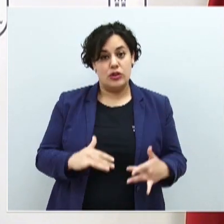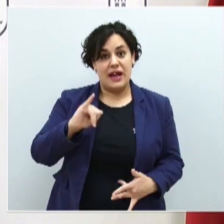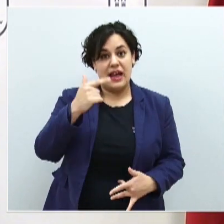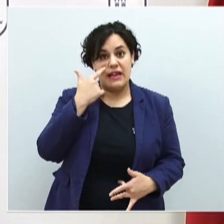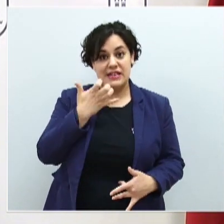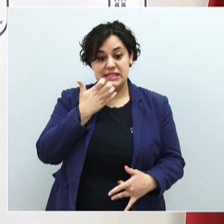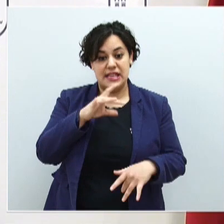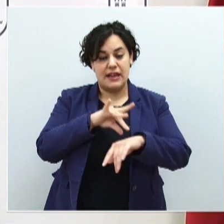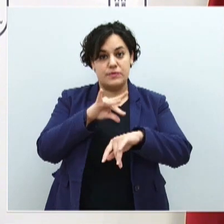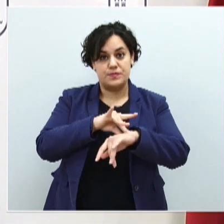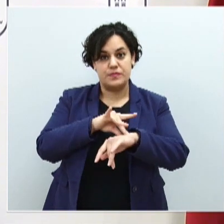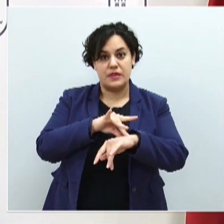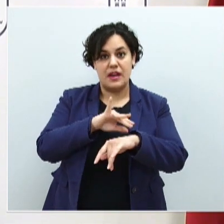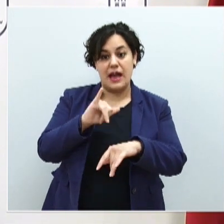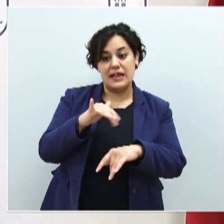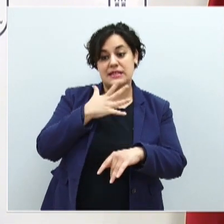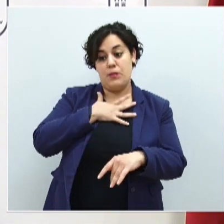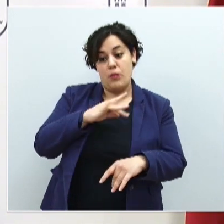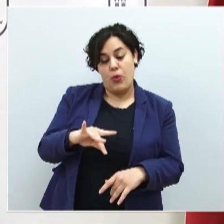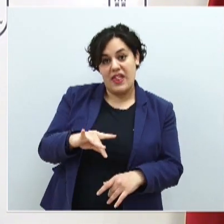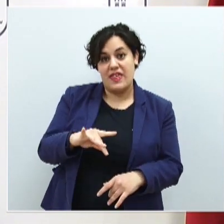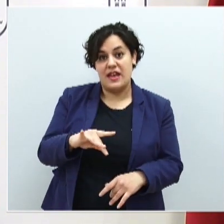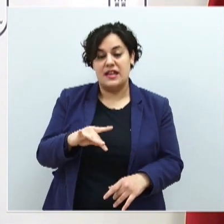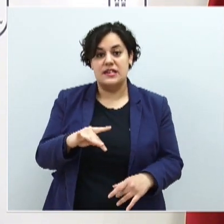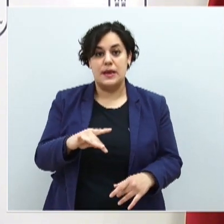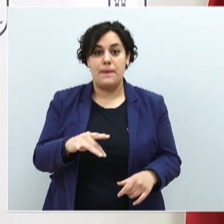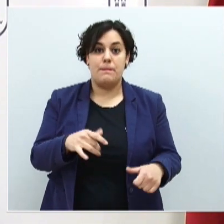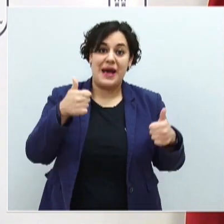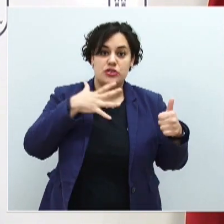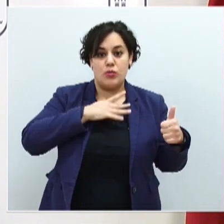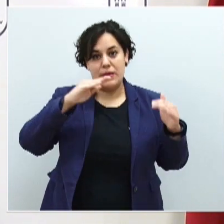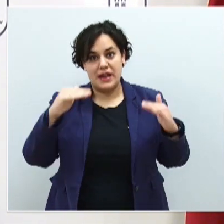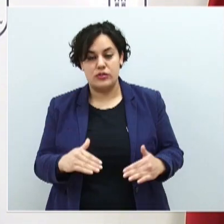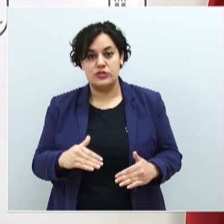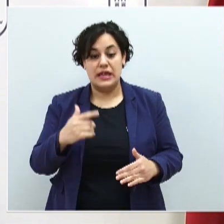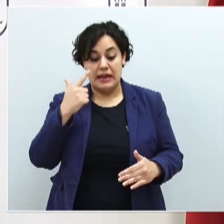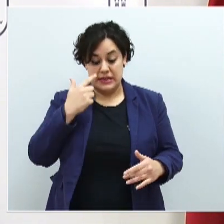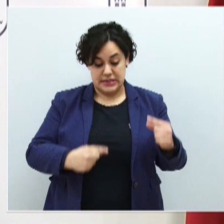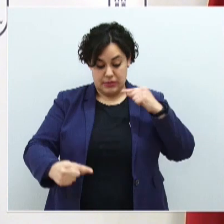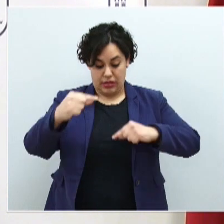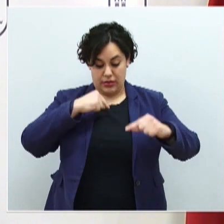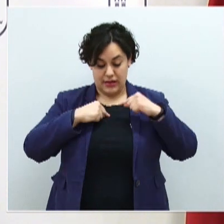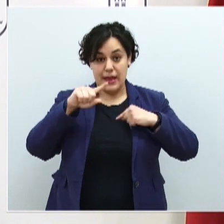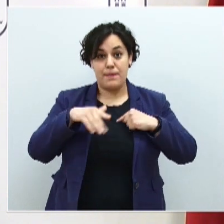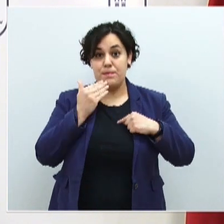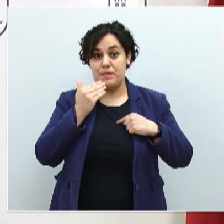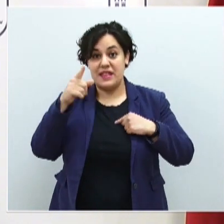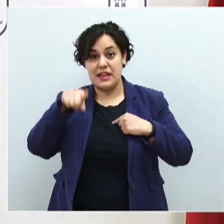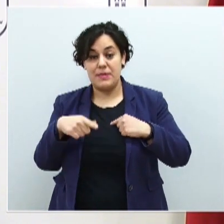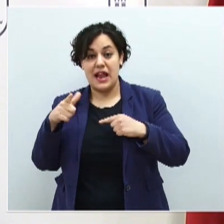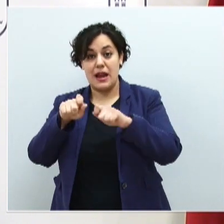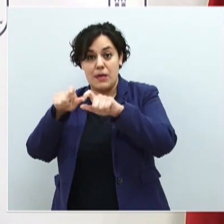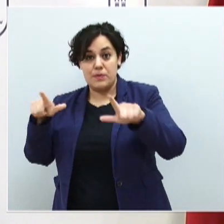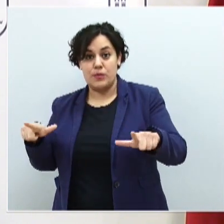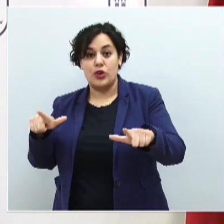o si tiene con más o menos probabilidad la presencia de un COVID e incluso pedir a través del portal del paciente la cita ya a